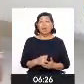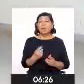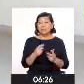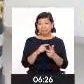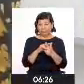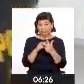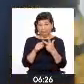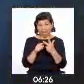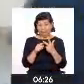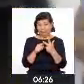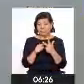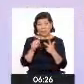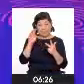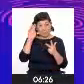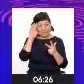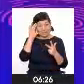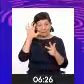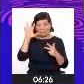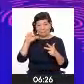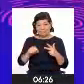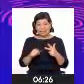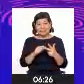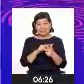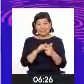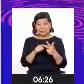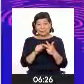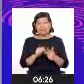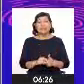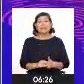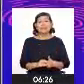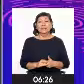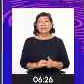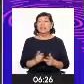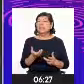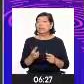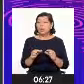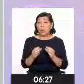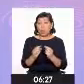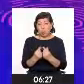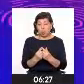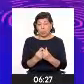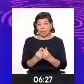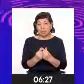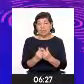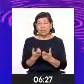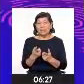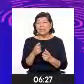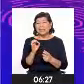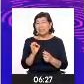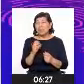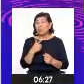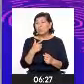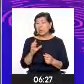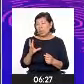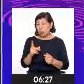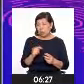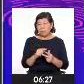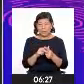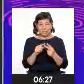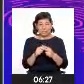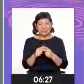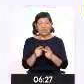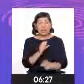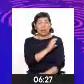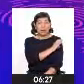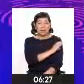fueron detenidos por la policía. Según investigaciones, ellos integraban la banda Los Chukis del Crimen. El intento de robo a una